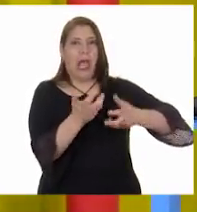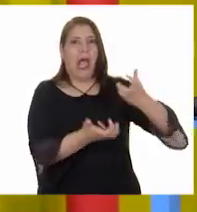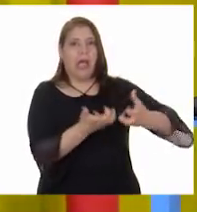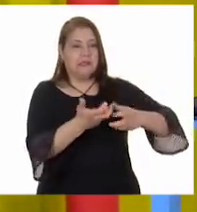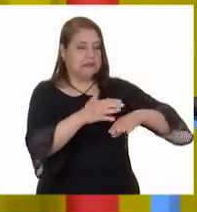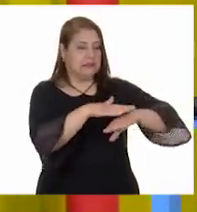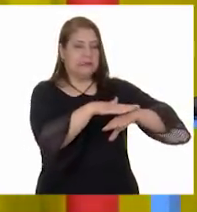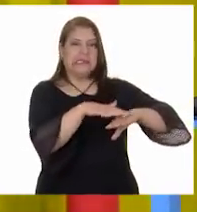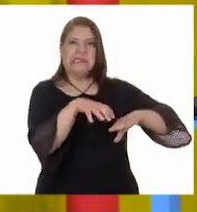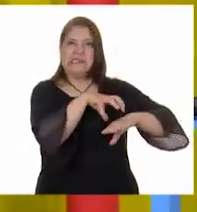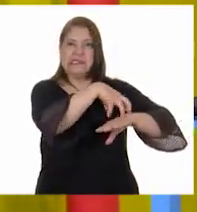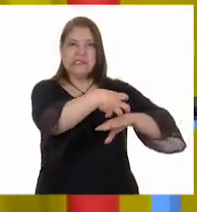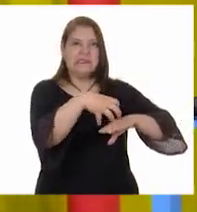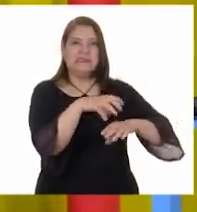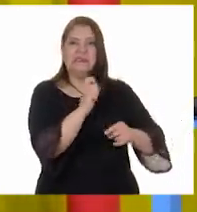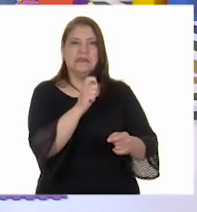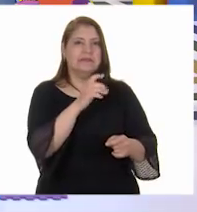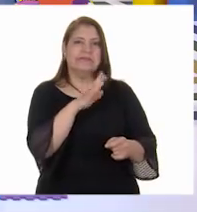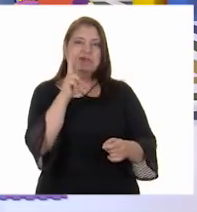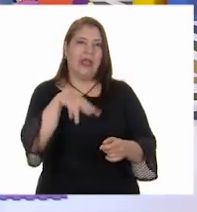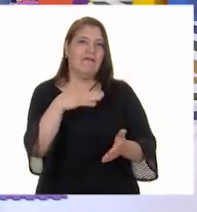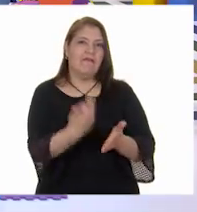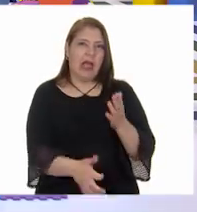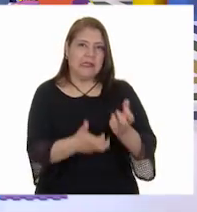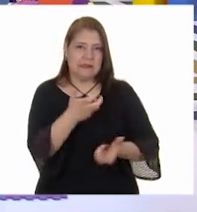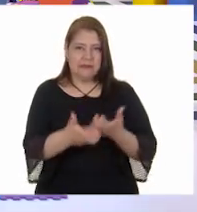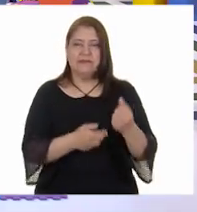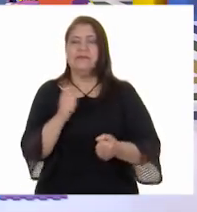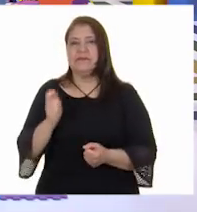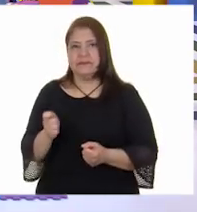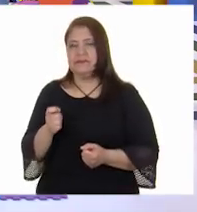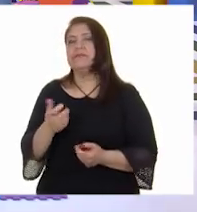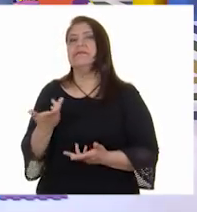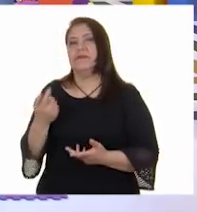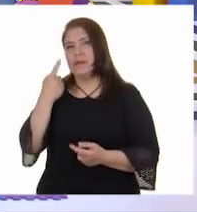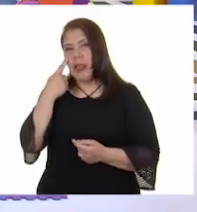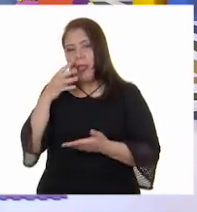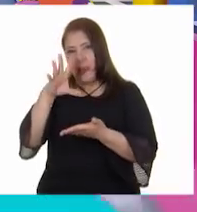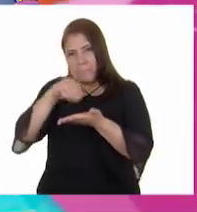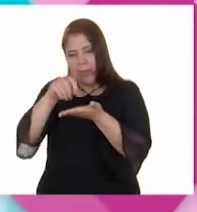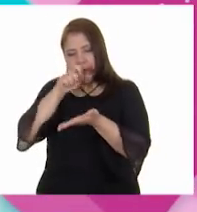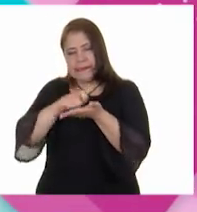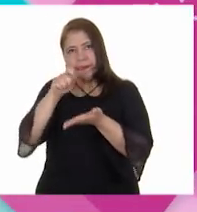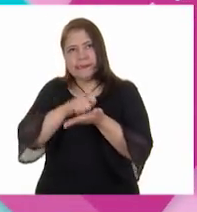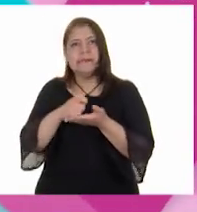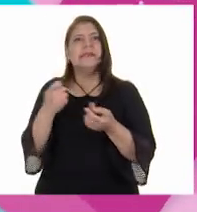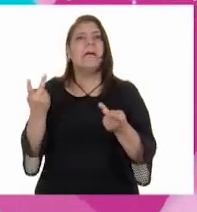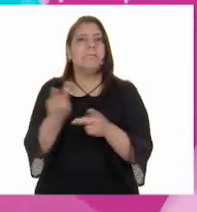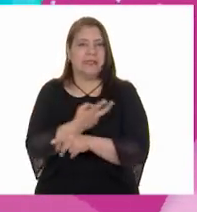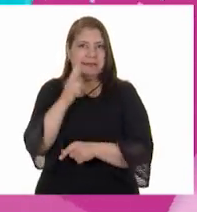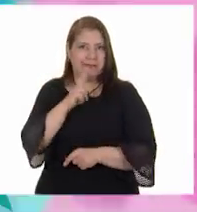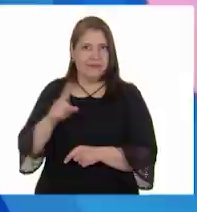medio quedará crudo, no sé. Ya con nuestras observaciones, vamos a nuestro registro para ver cómo va quedando. Vamos al registro.